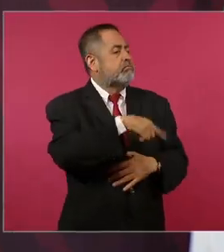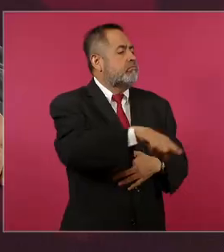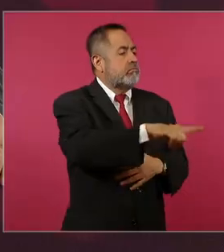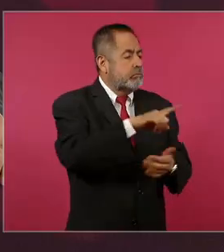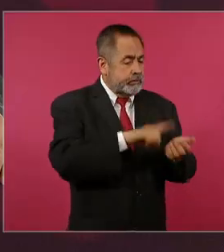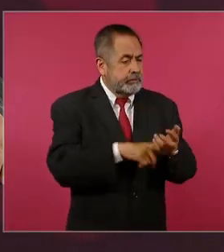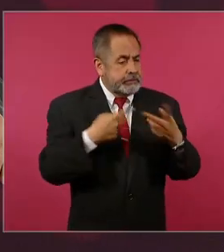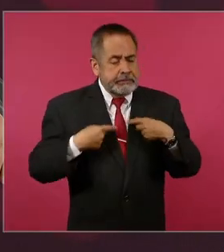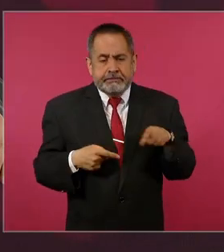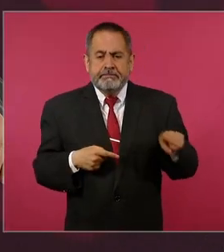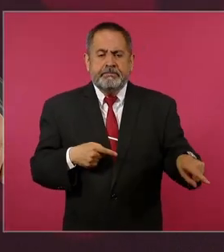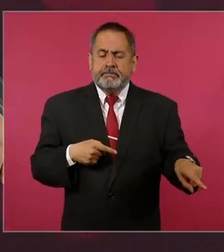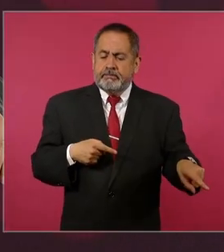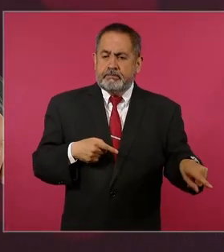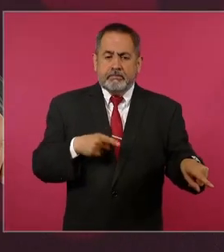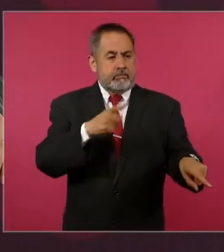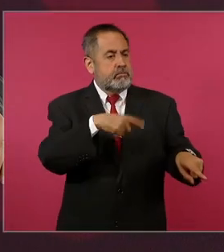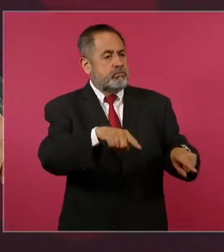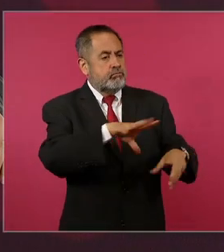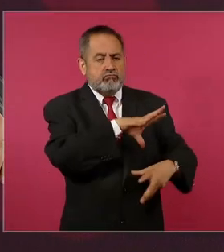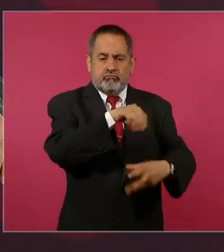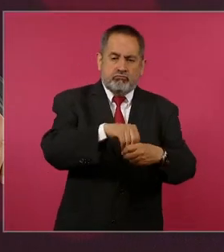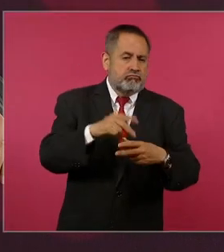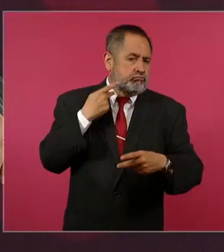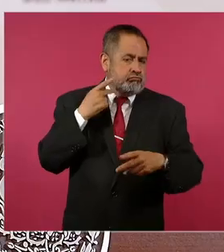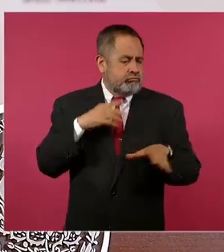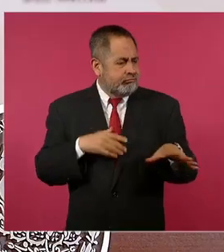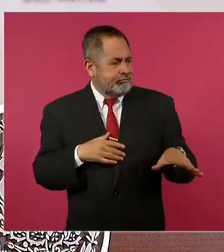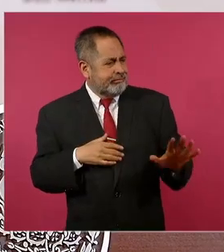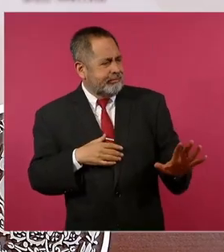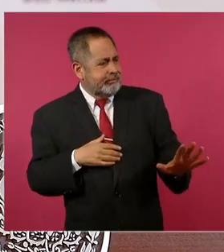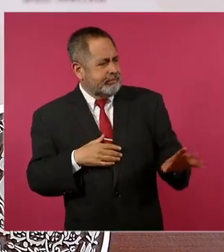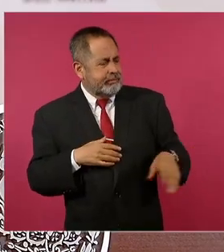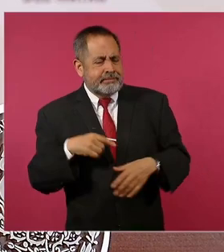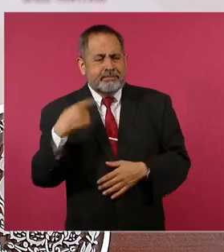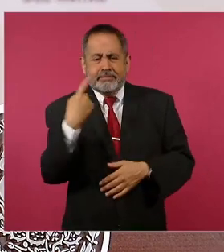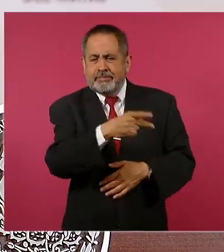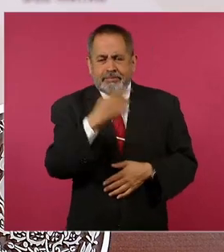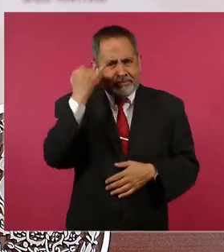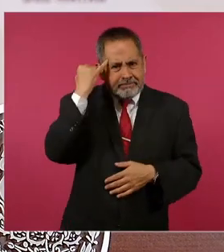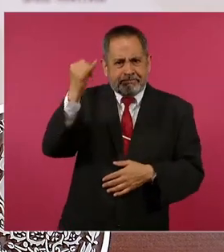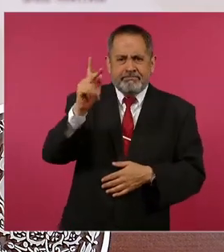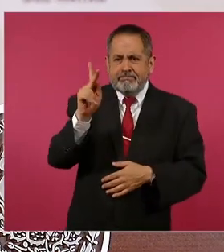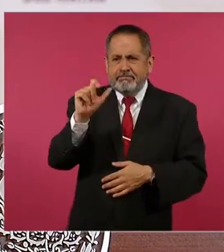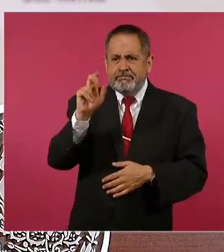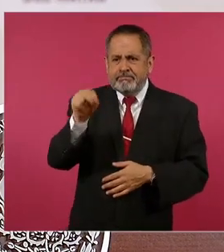actores políticos, son las estrategias